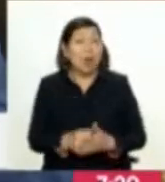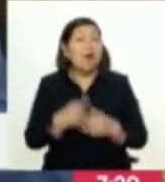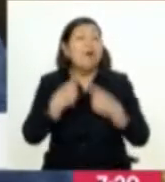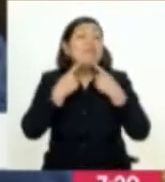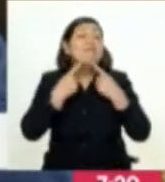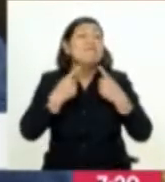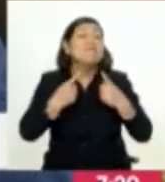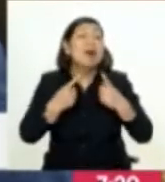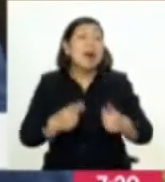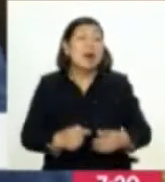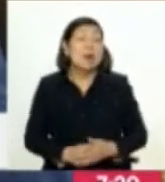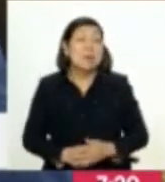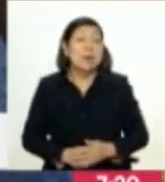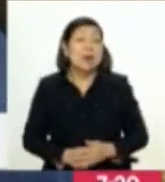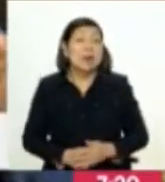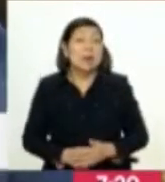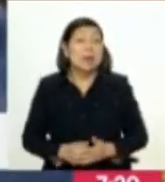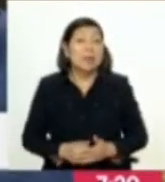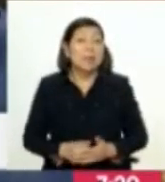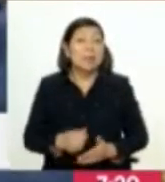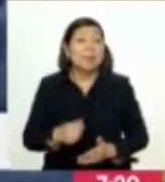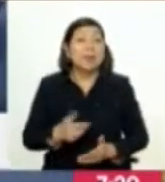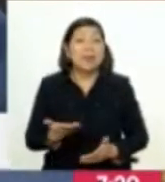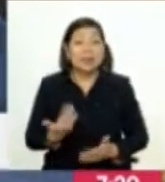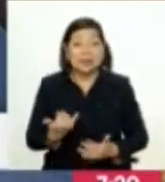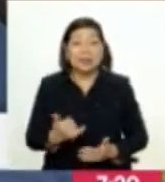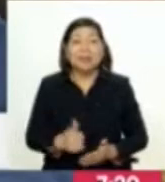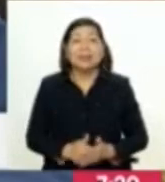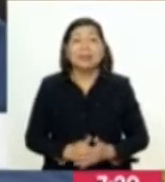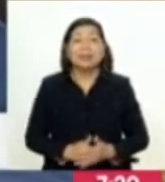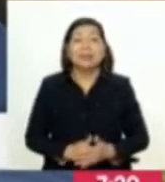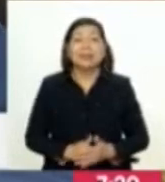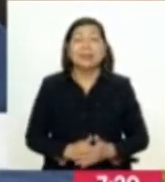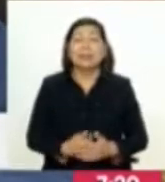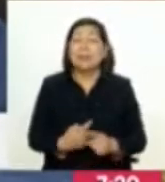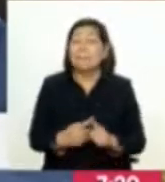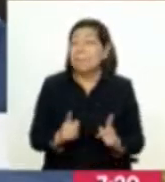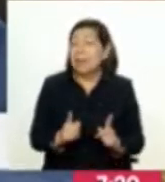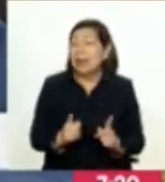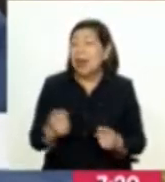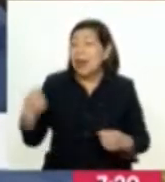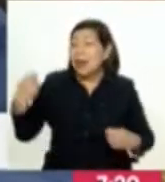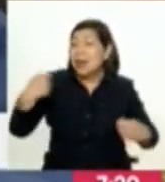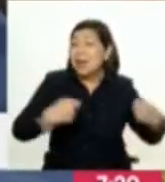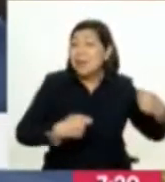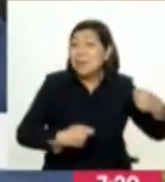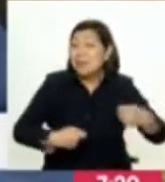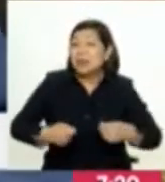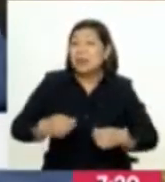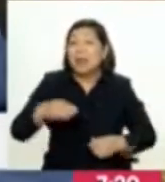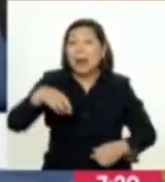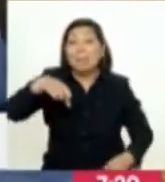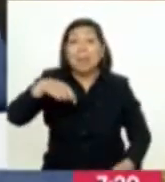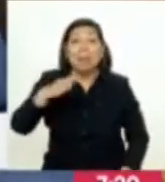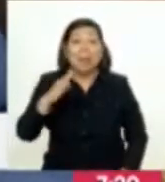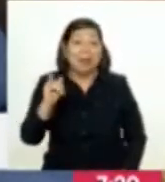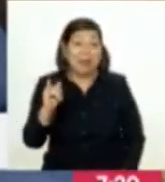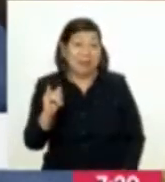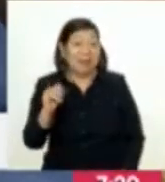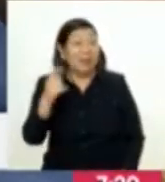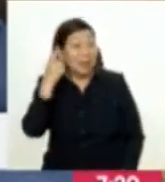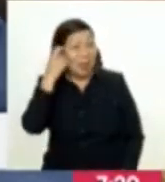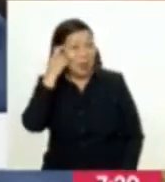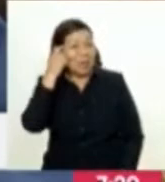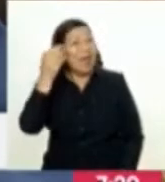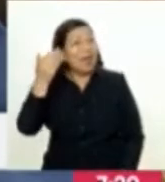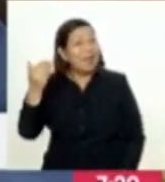famoso... PBI, el PBI, exacto. Para educación. ¿No? Pero, la inversión, ¿no?, de acuerdo al PBI, claro. Sí, nos